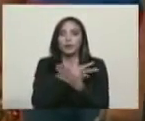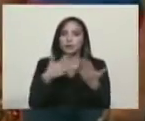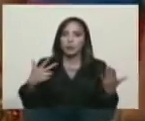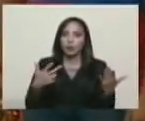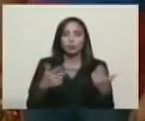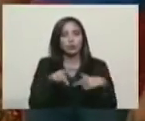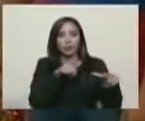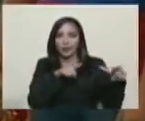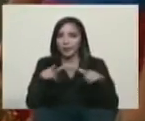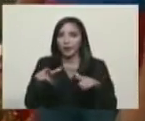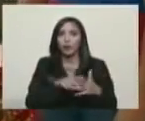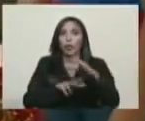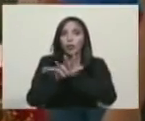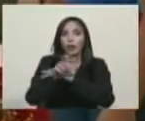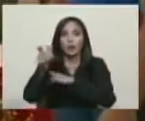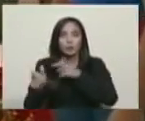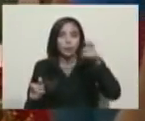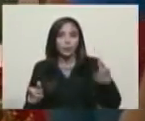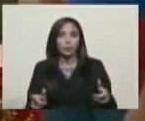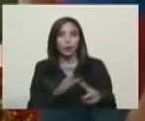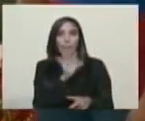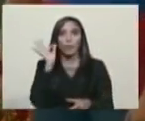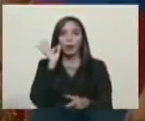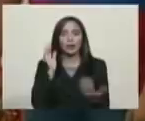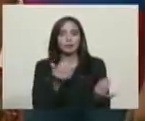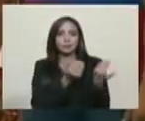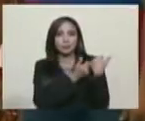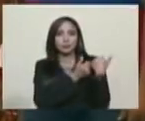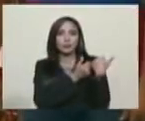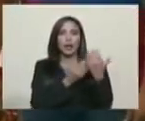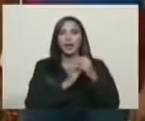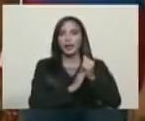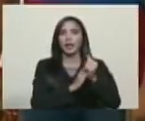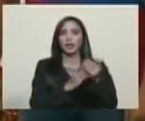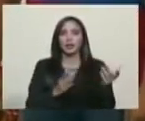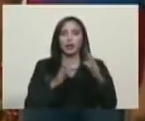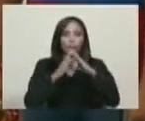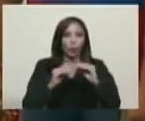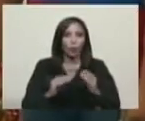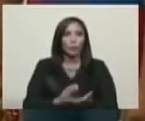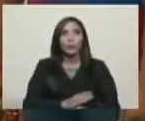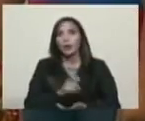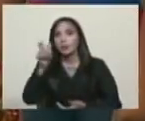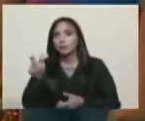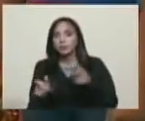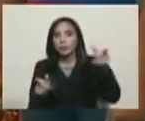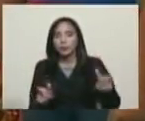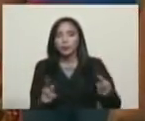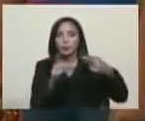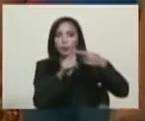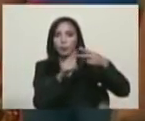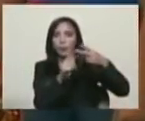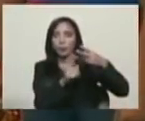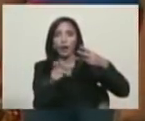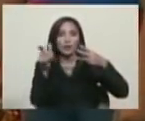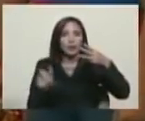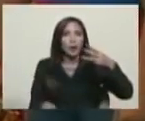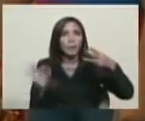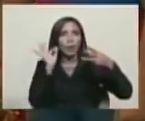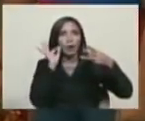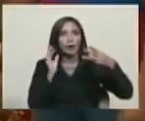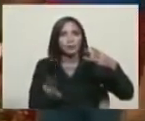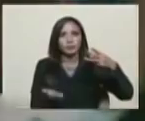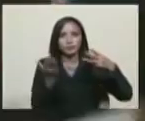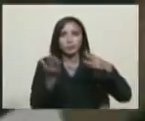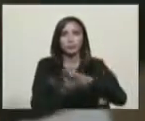tres dignas mujeres representantes de esa minería artesanal. Tenemos a Lismar Valor, a Kaylee González y a Bella Curbero,